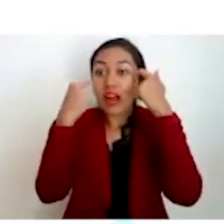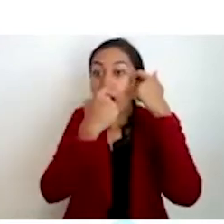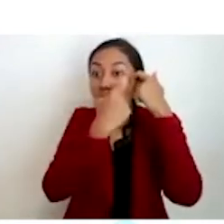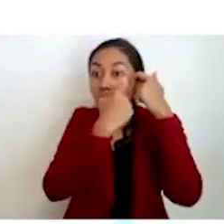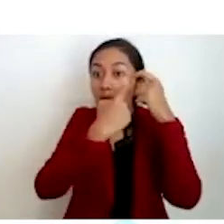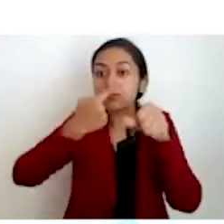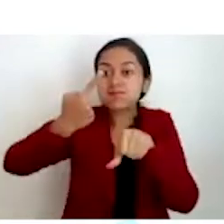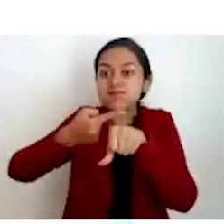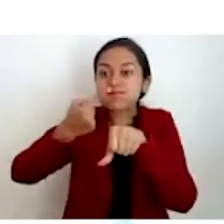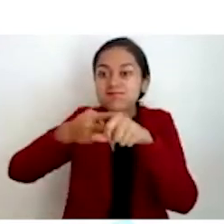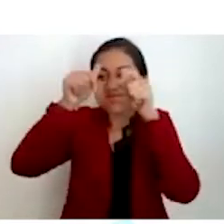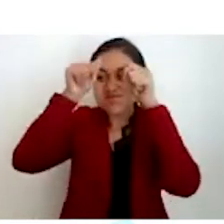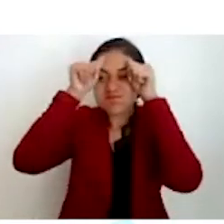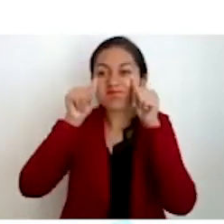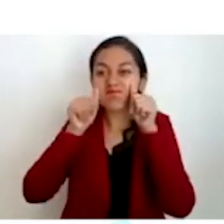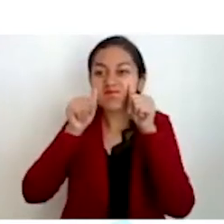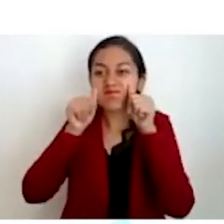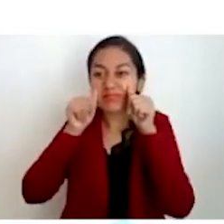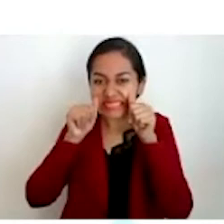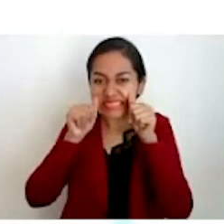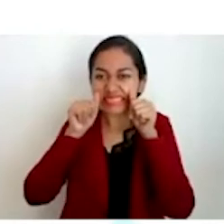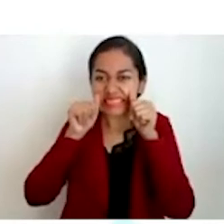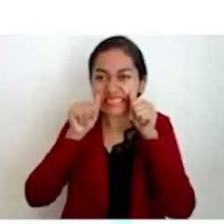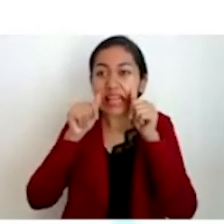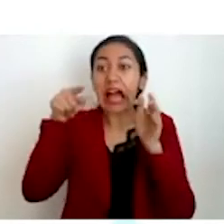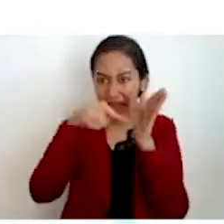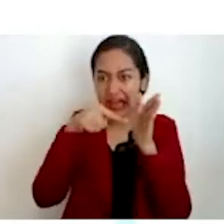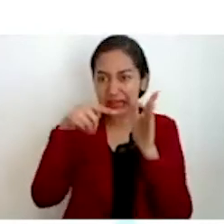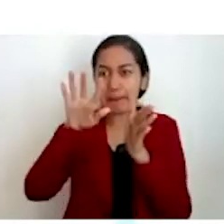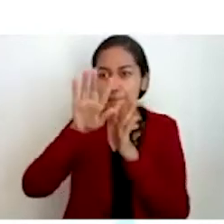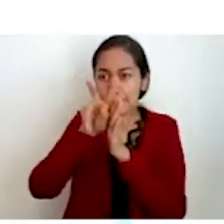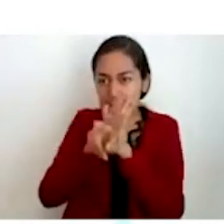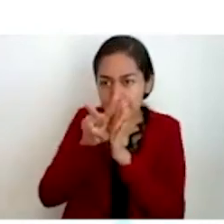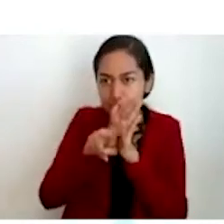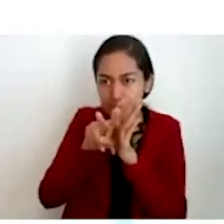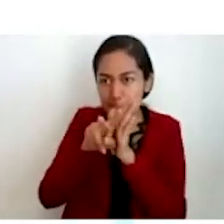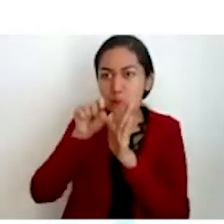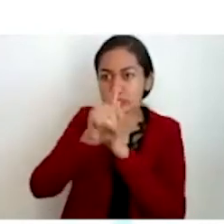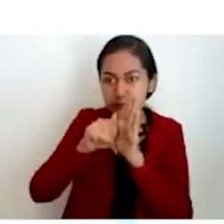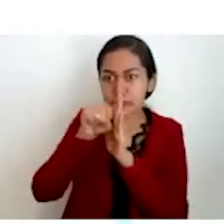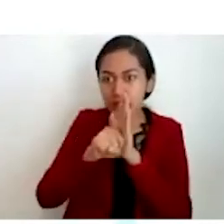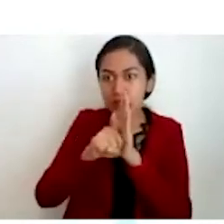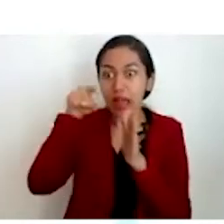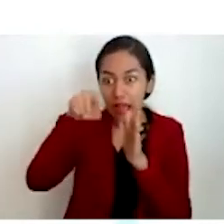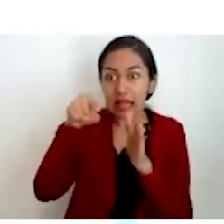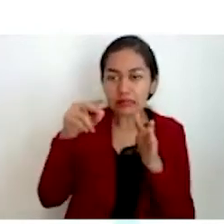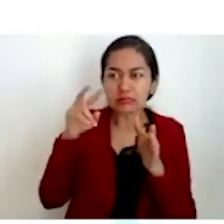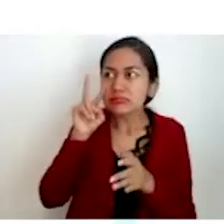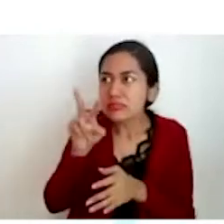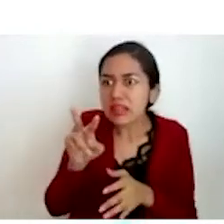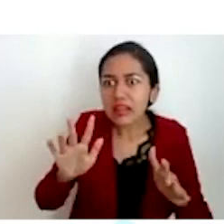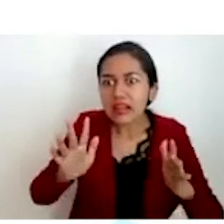escena inverosímil de todo completo, no es posible que suceda esa escena, pero se trata de